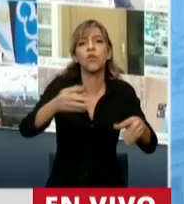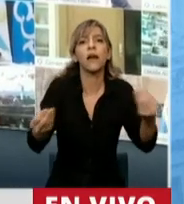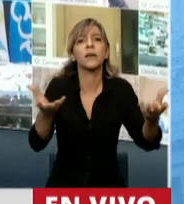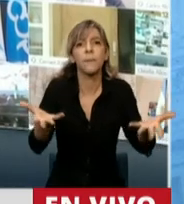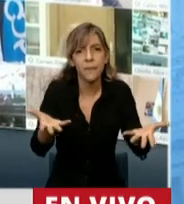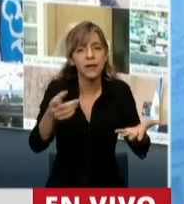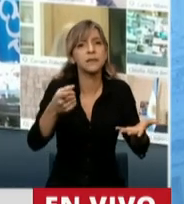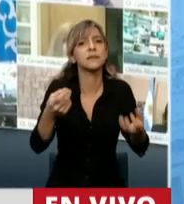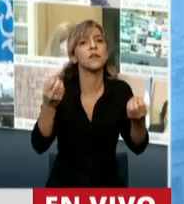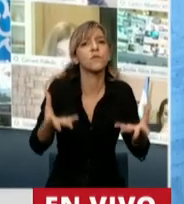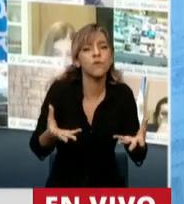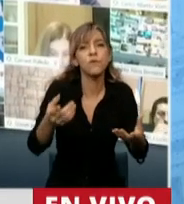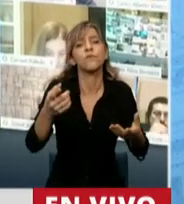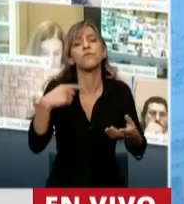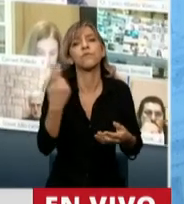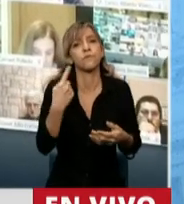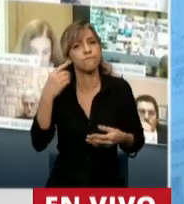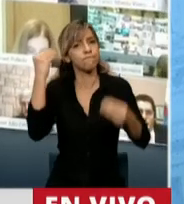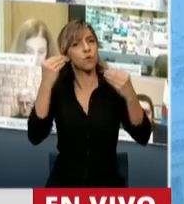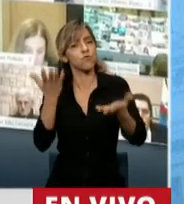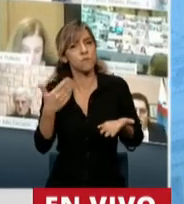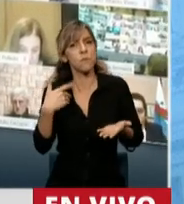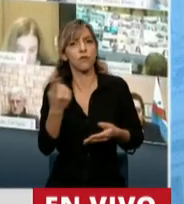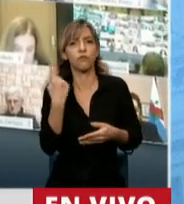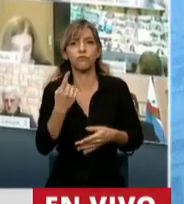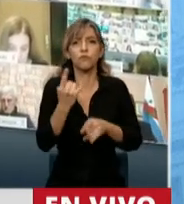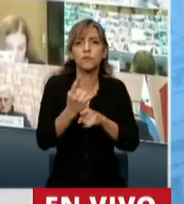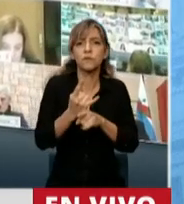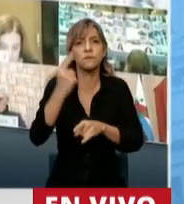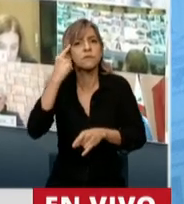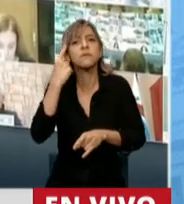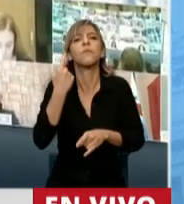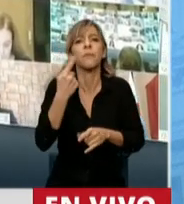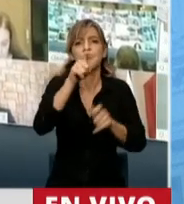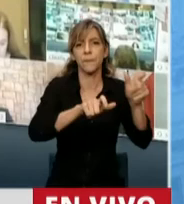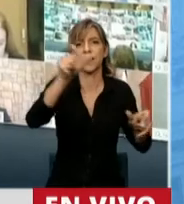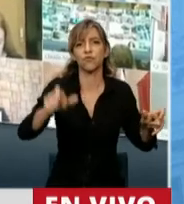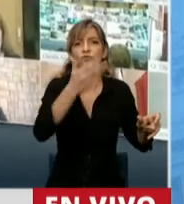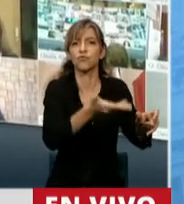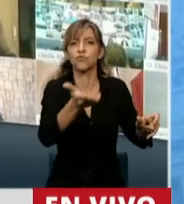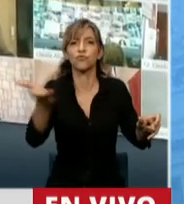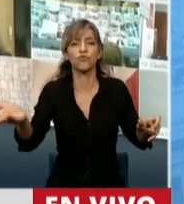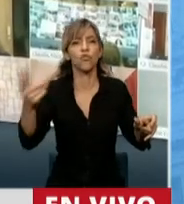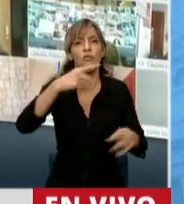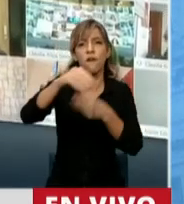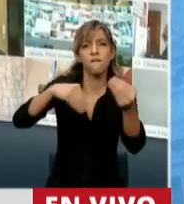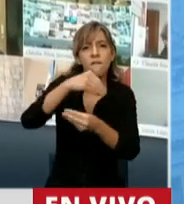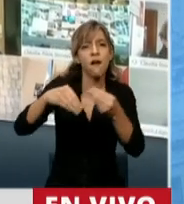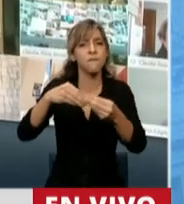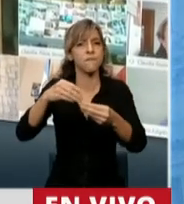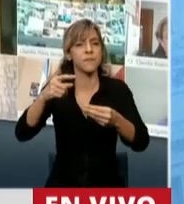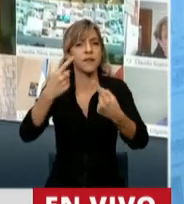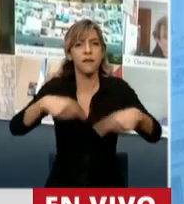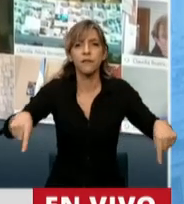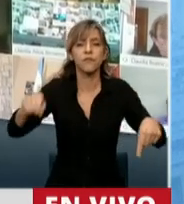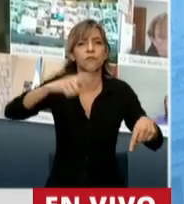ámbito que pueda humanizarse cada vez más que pueda pensar en personas en las vidas de esas personas en sus familias en